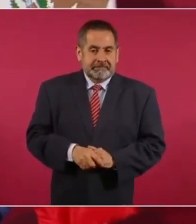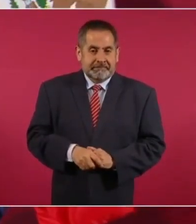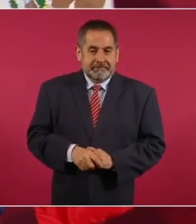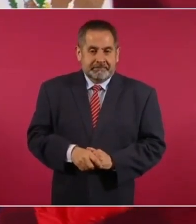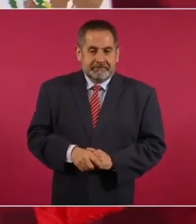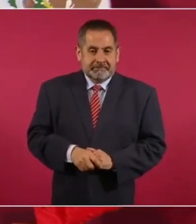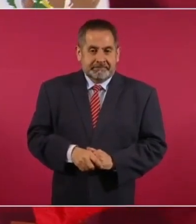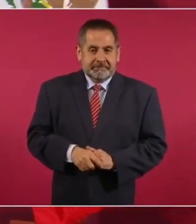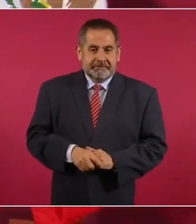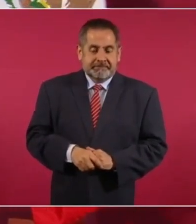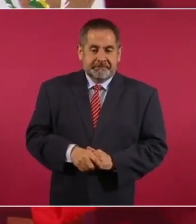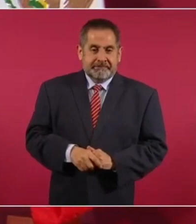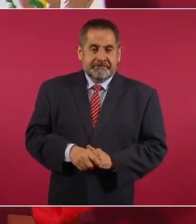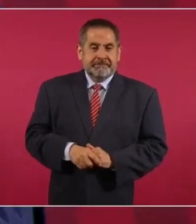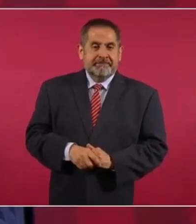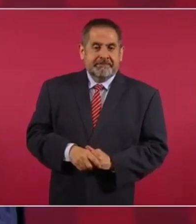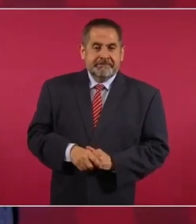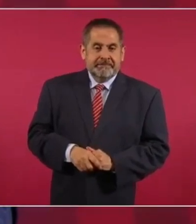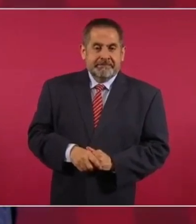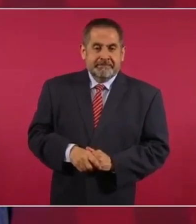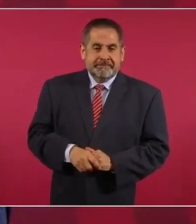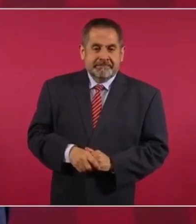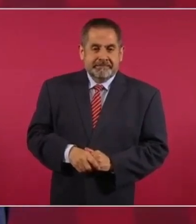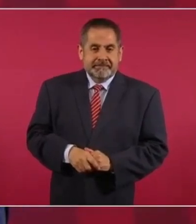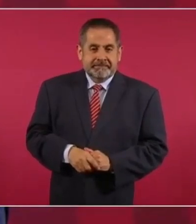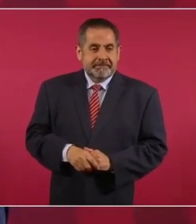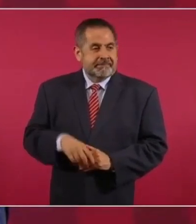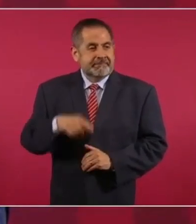Me pilló Valenzuela